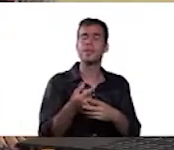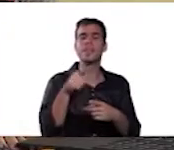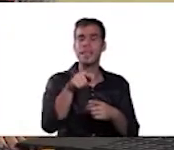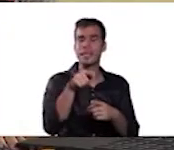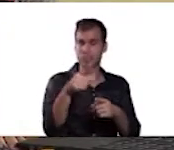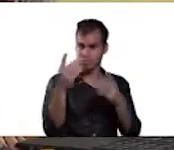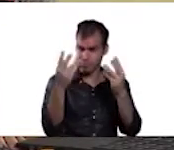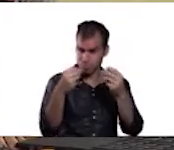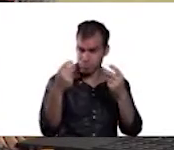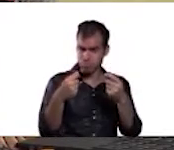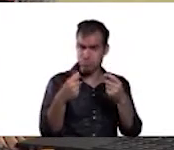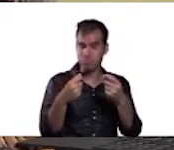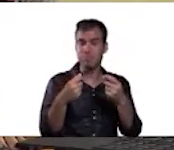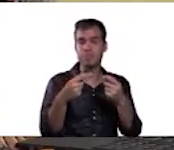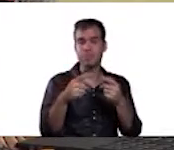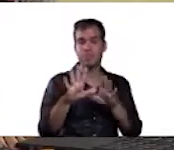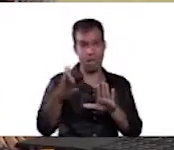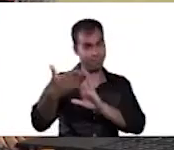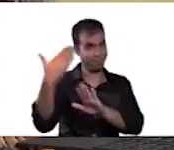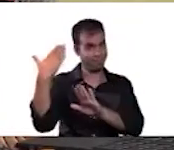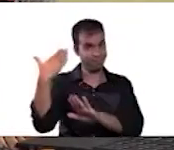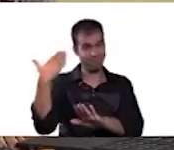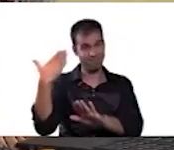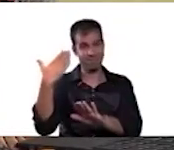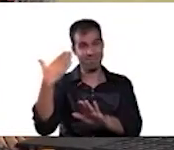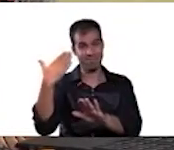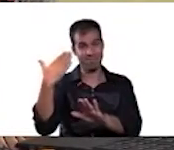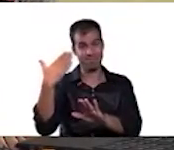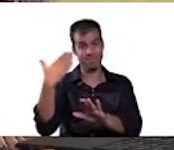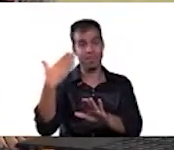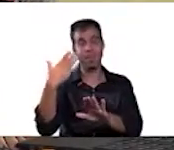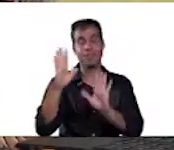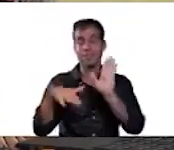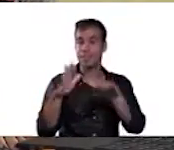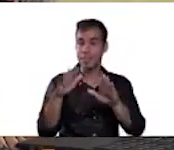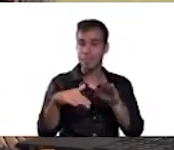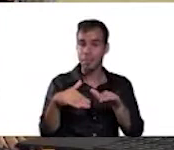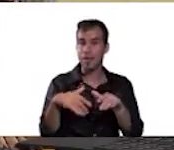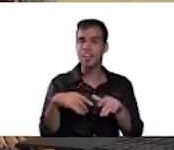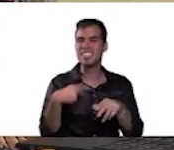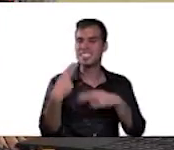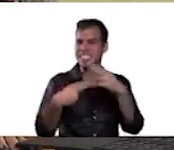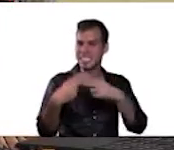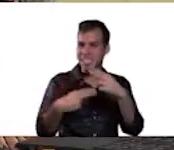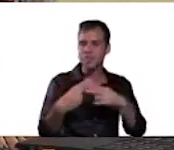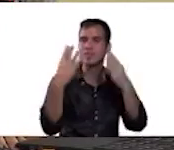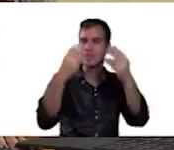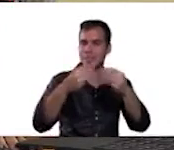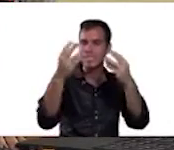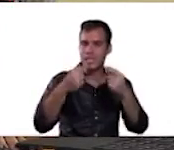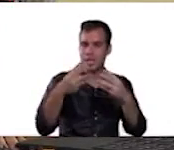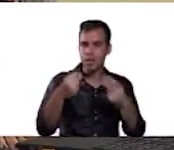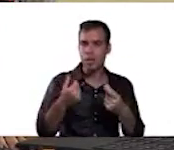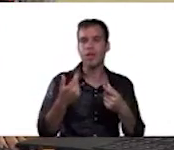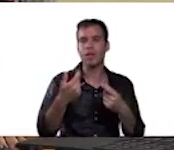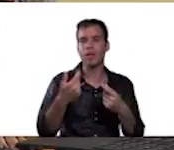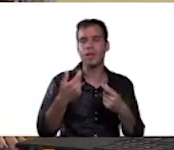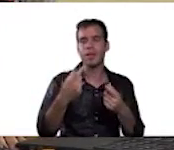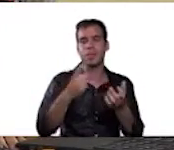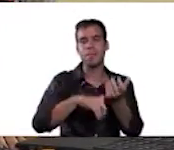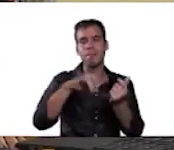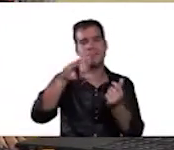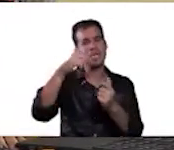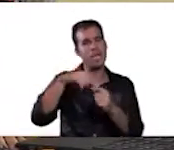como precedente en los encuentros anteriores que se haya empleado en el cálculo de la FEN de la pila, que es la